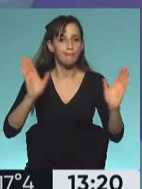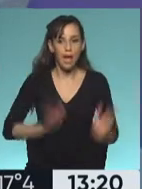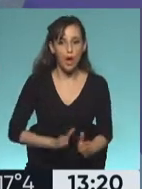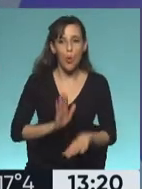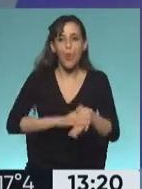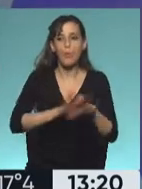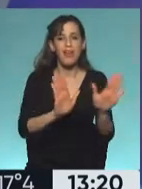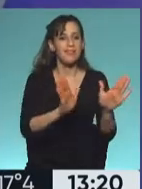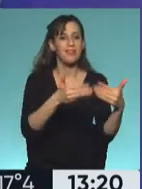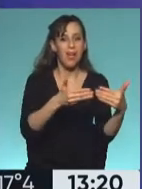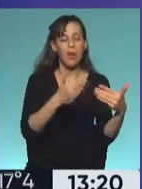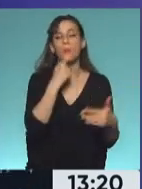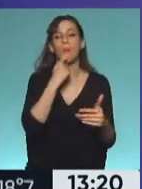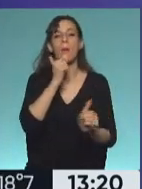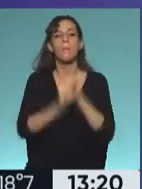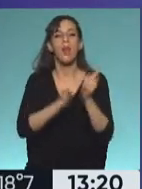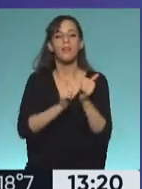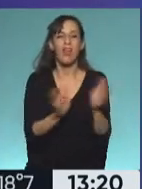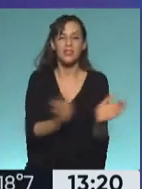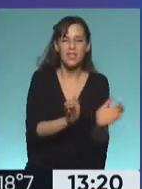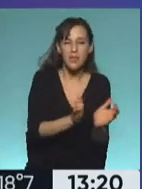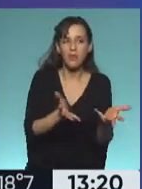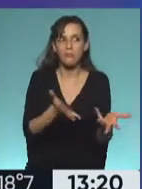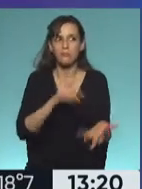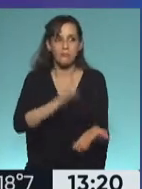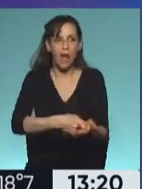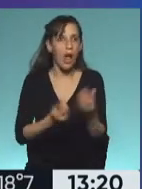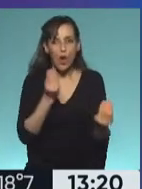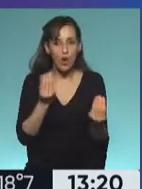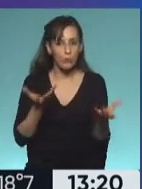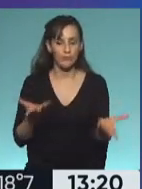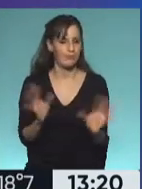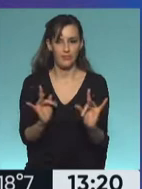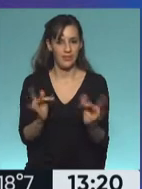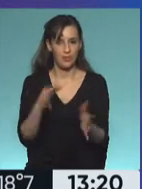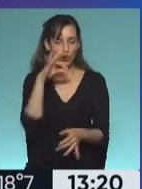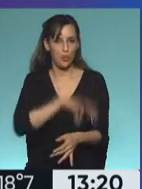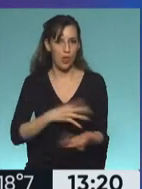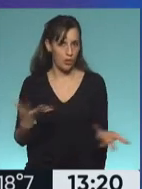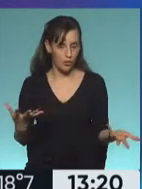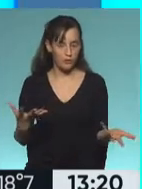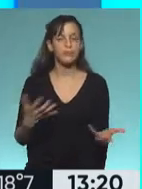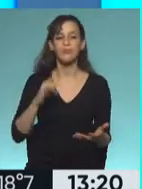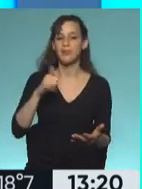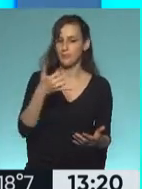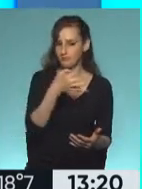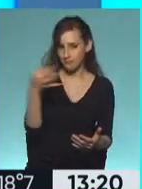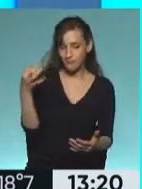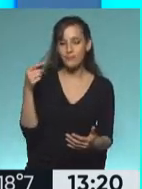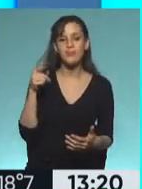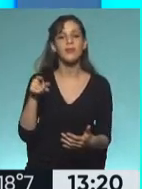estamos hablando de pequeñas y medianas empresas como hace para afrontar los salarios entre otros gastos pero por eso se destaca que es una de las de las